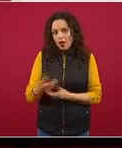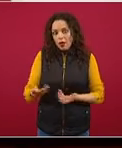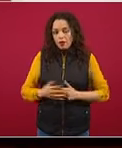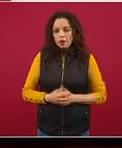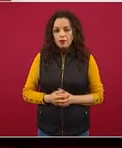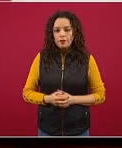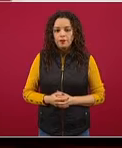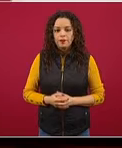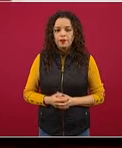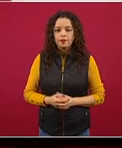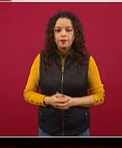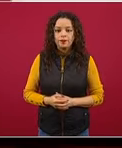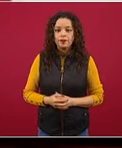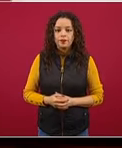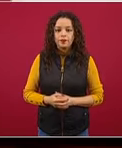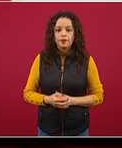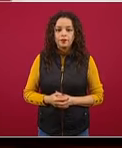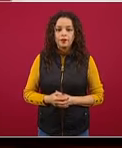se centra en